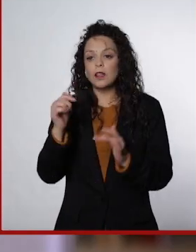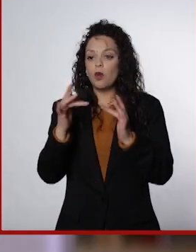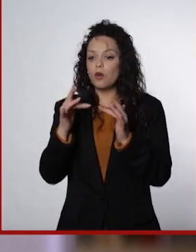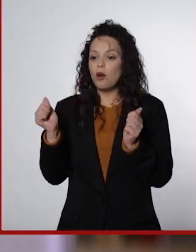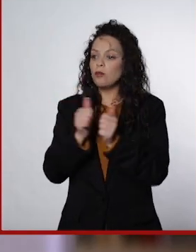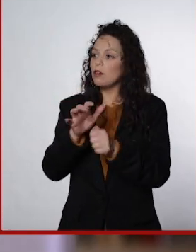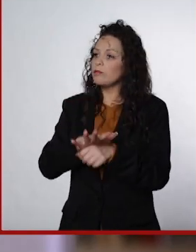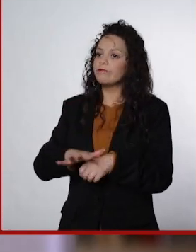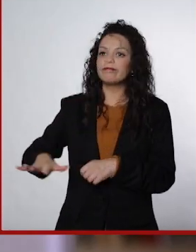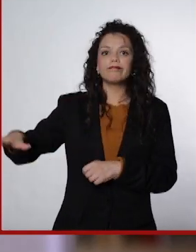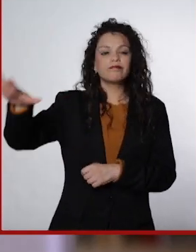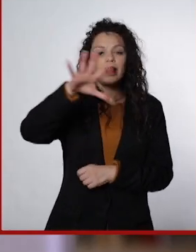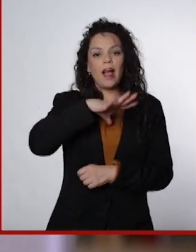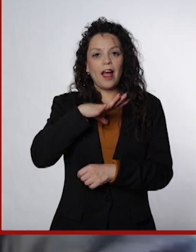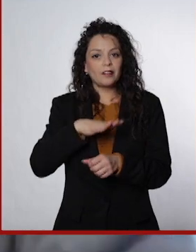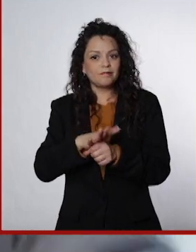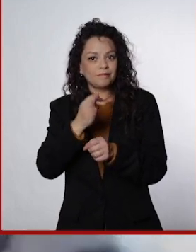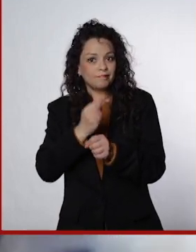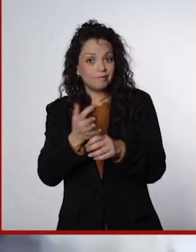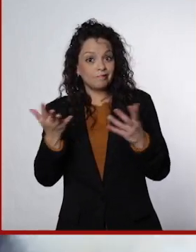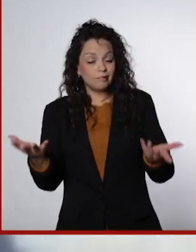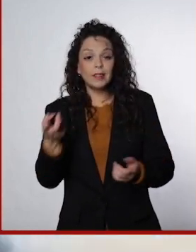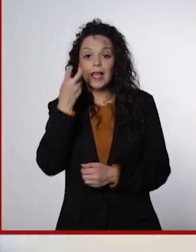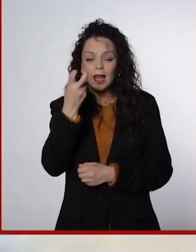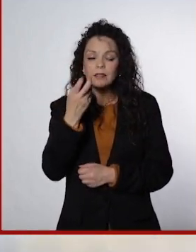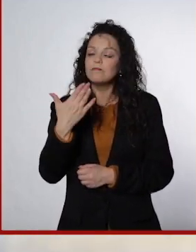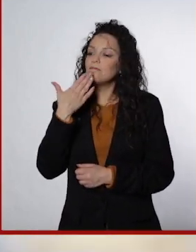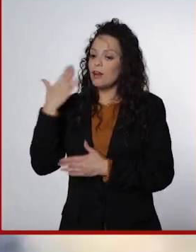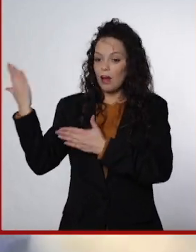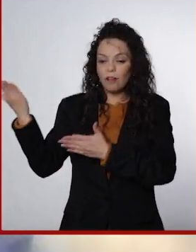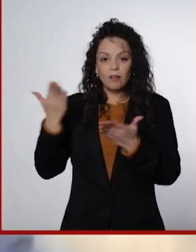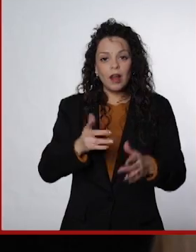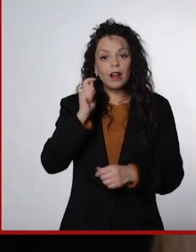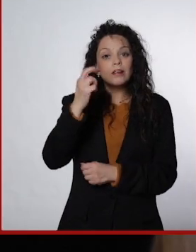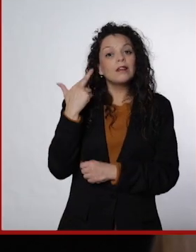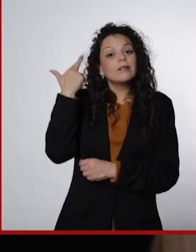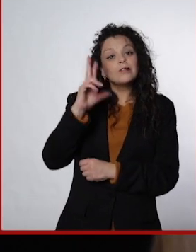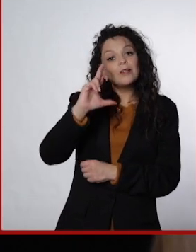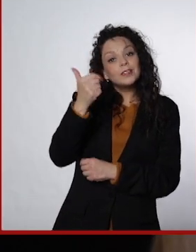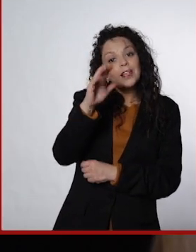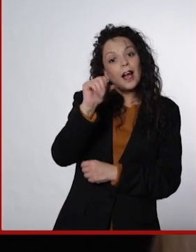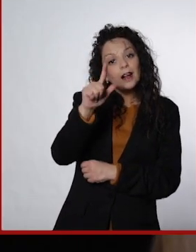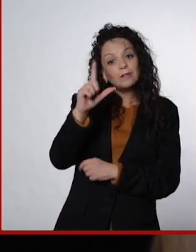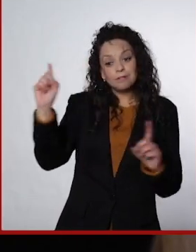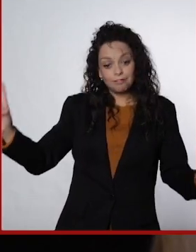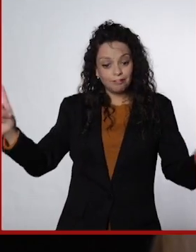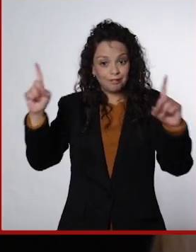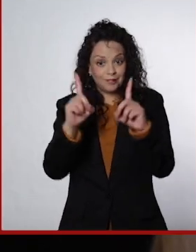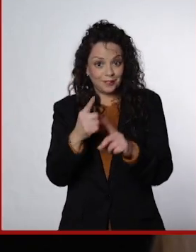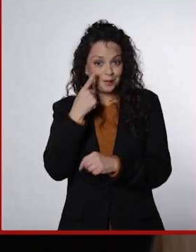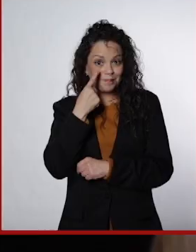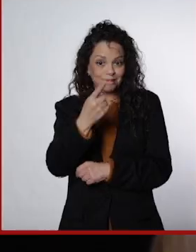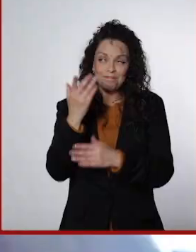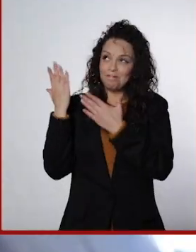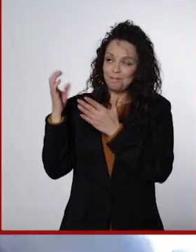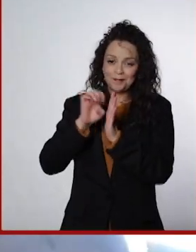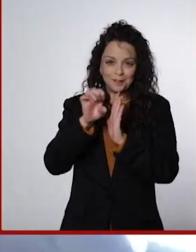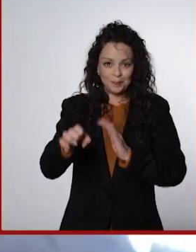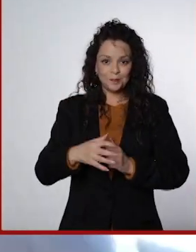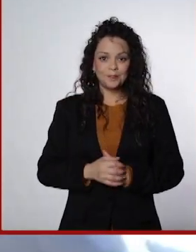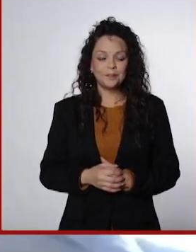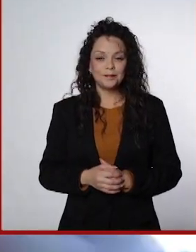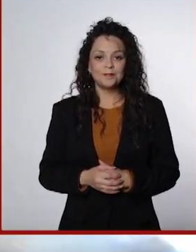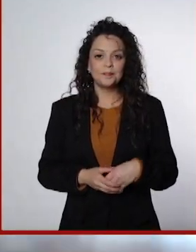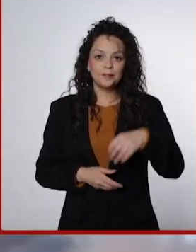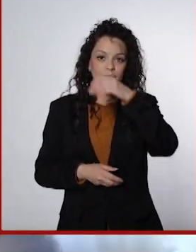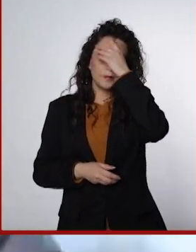estaba allá afuera. Así que a partir de ahí, bienvenido al reino de los chacales. Entonces, este chacalito, pues